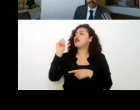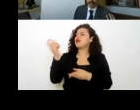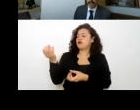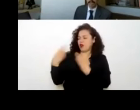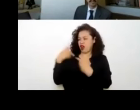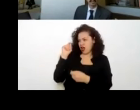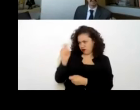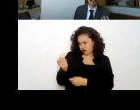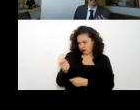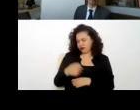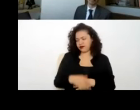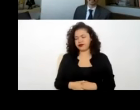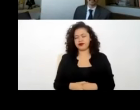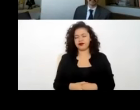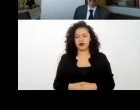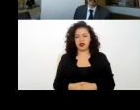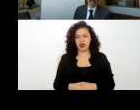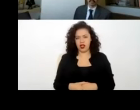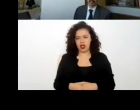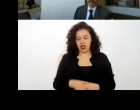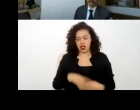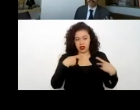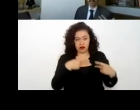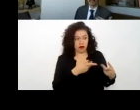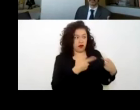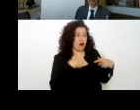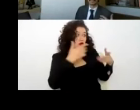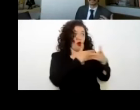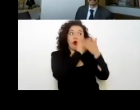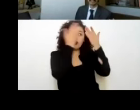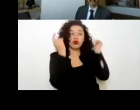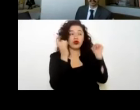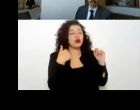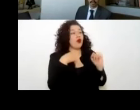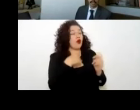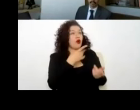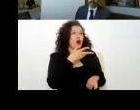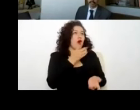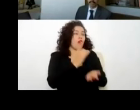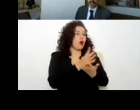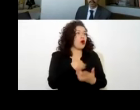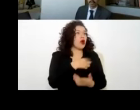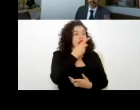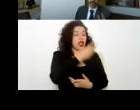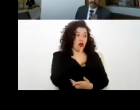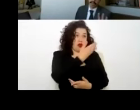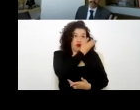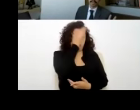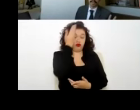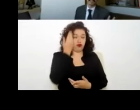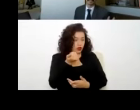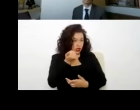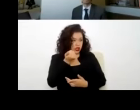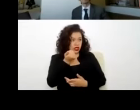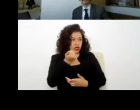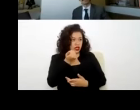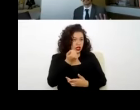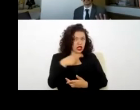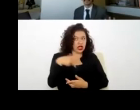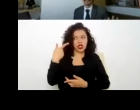esa persona no tiene conocimiento del beneficiario controlador o les dice que no tiene conocimiento, su obligación hasta ahí se